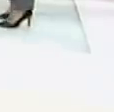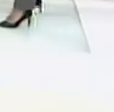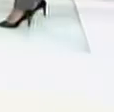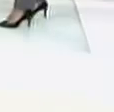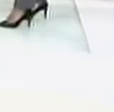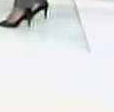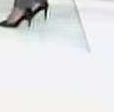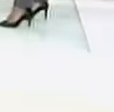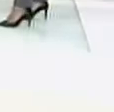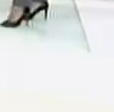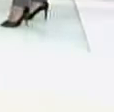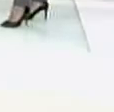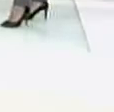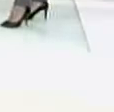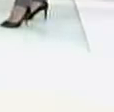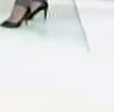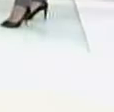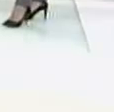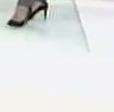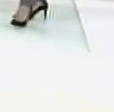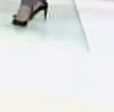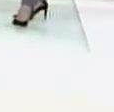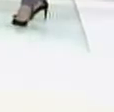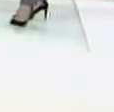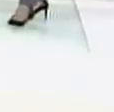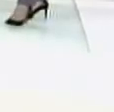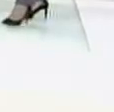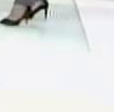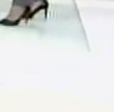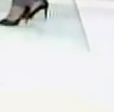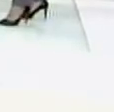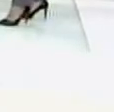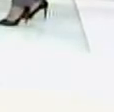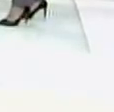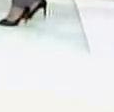y el cuarto de la JPSUT. Meisbert Patricia Bolívar en el lugar.